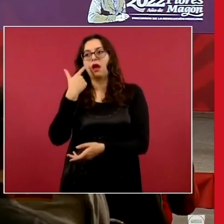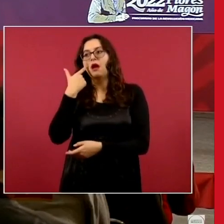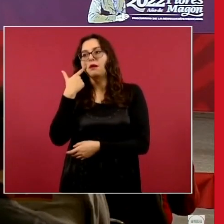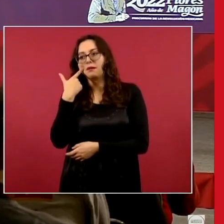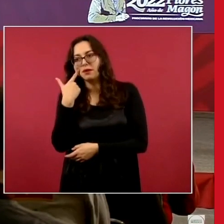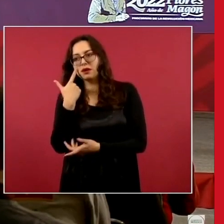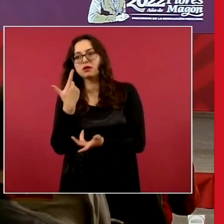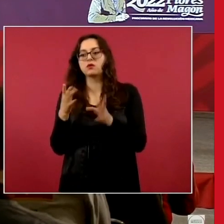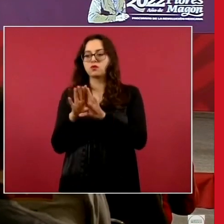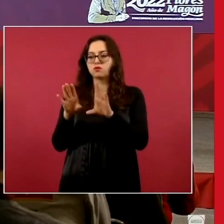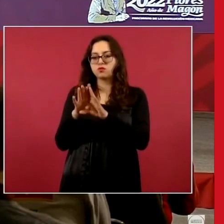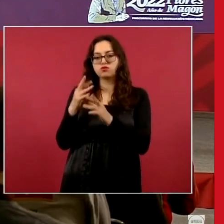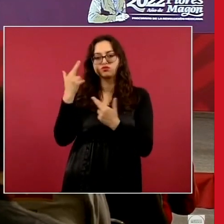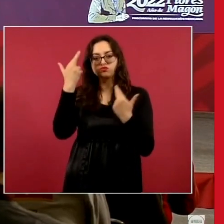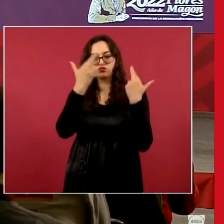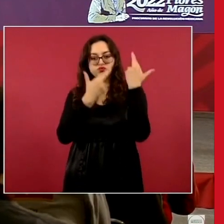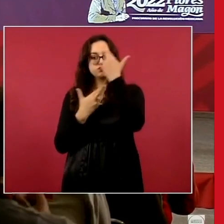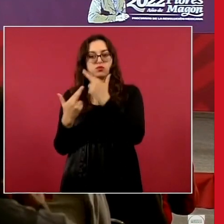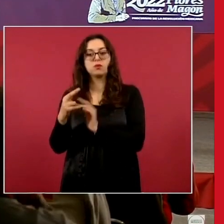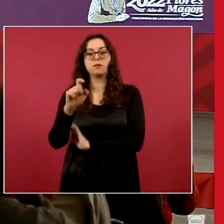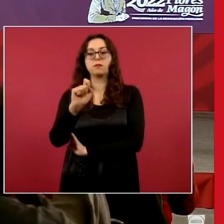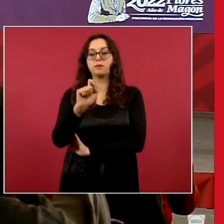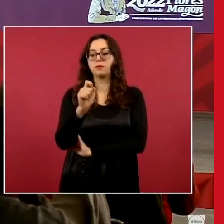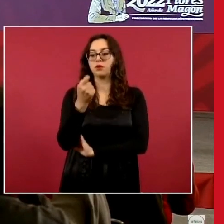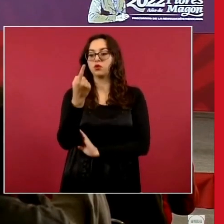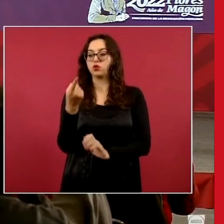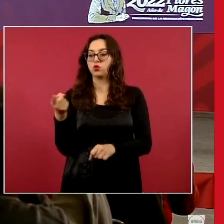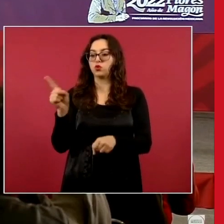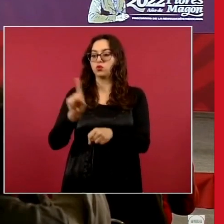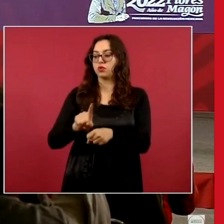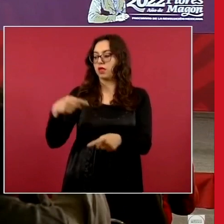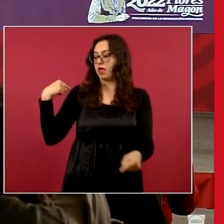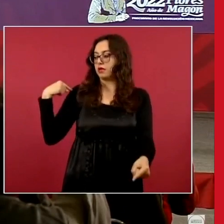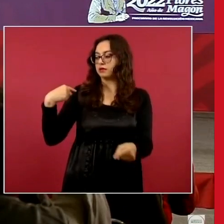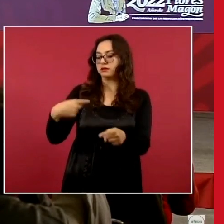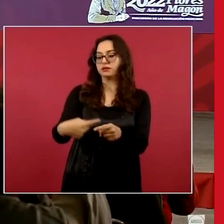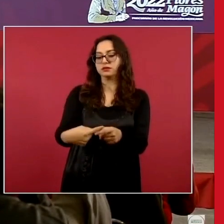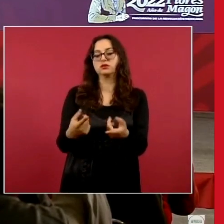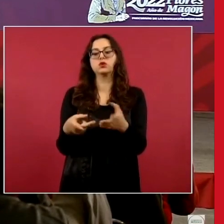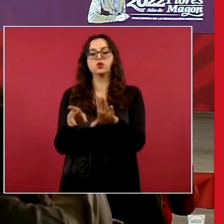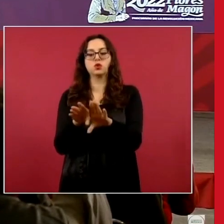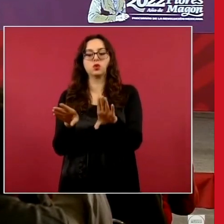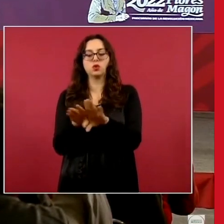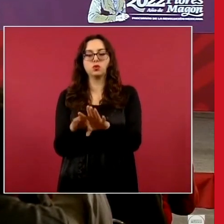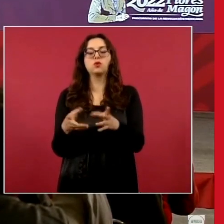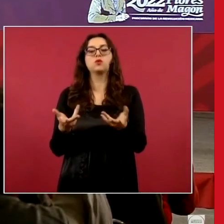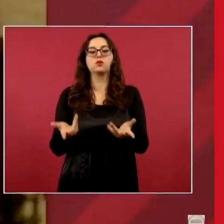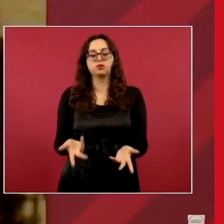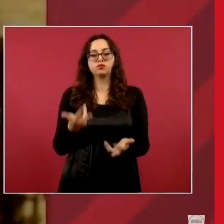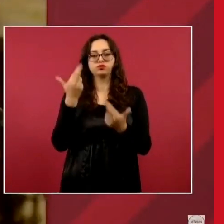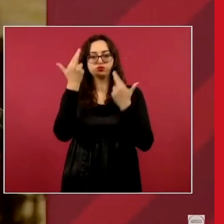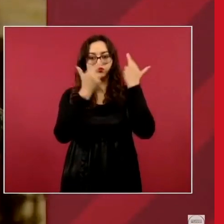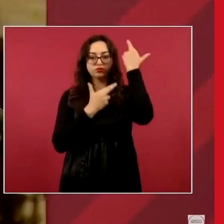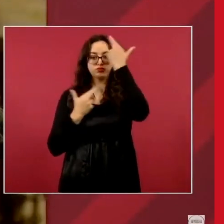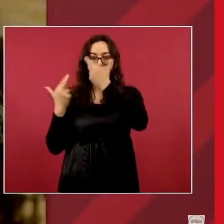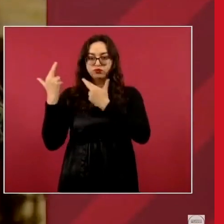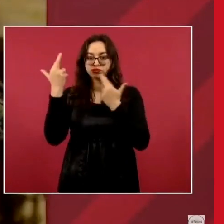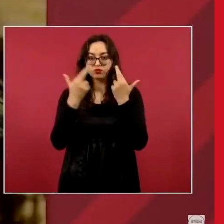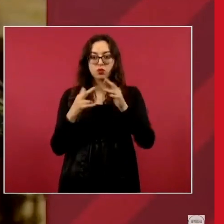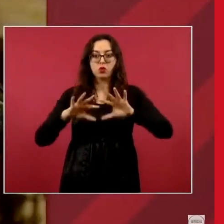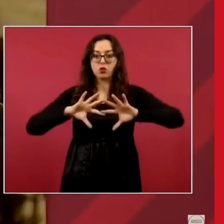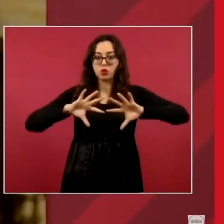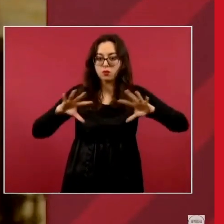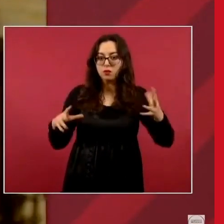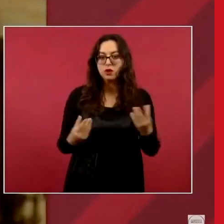haciendo una evaluación de estos veintiún días que lleva la operación en su paisanos revisando toda la estrategia